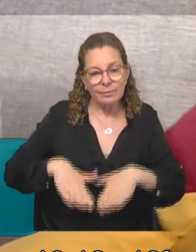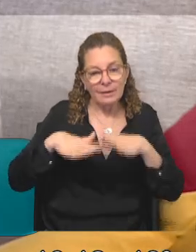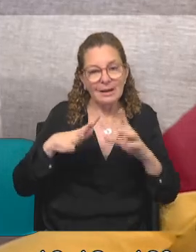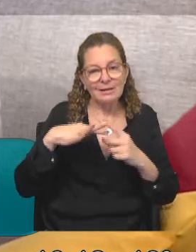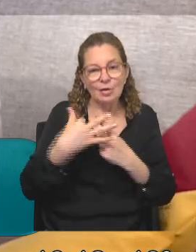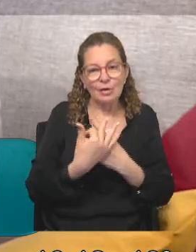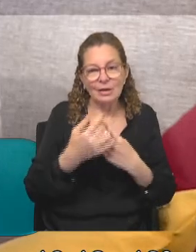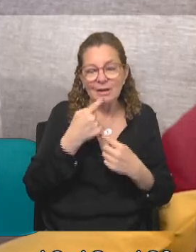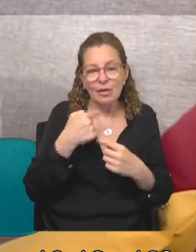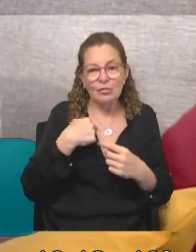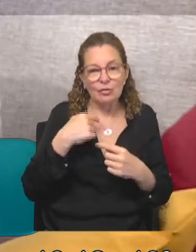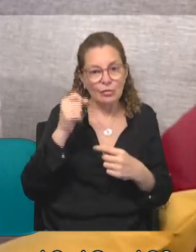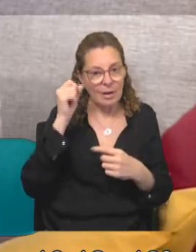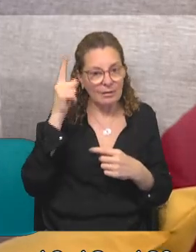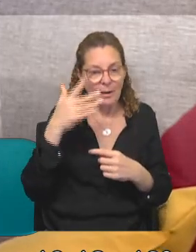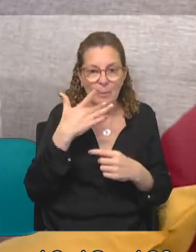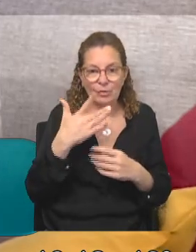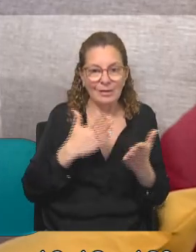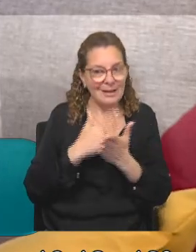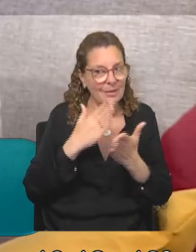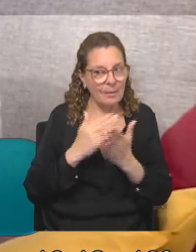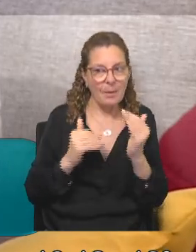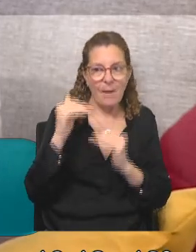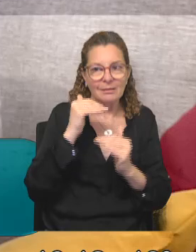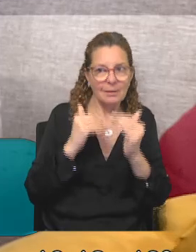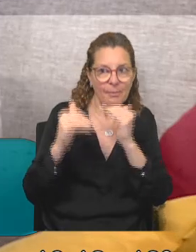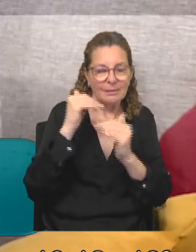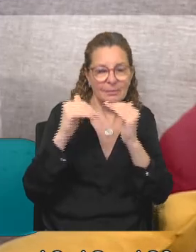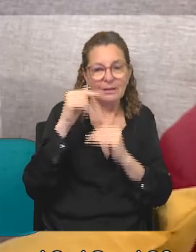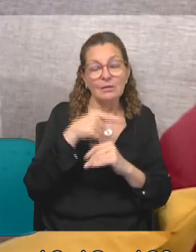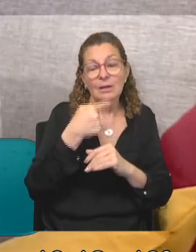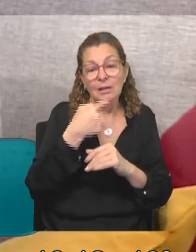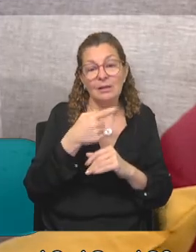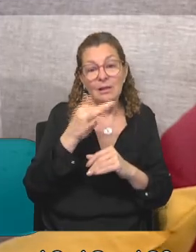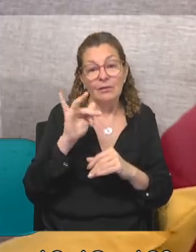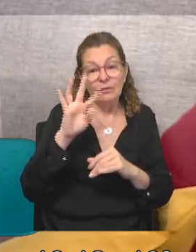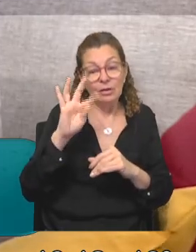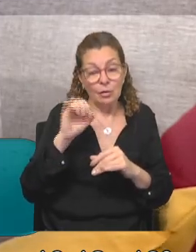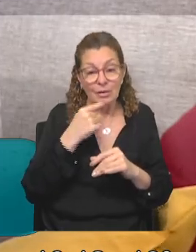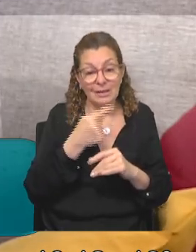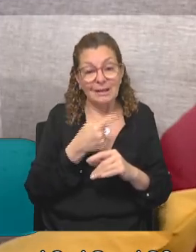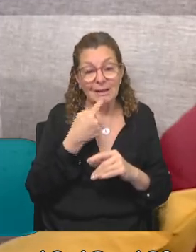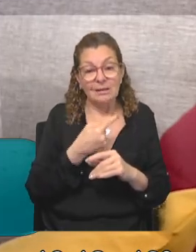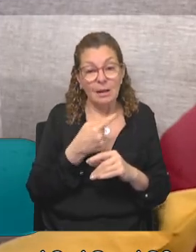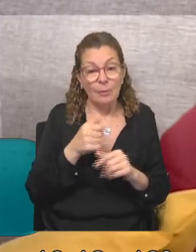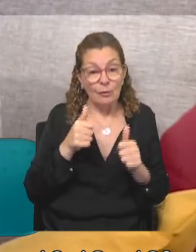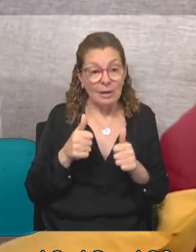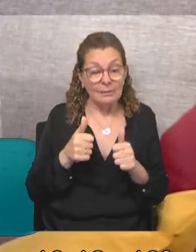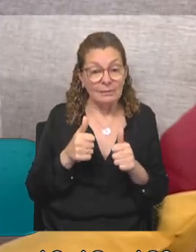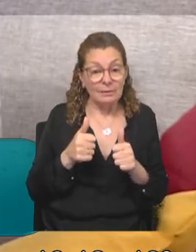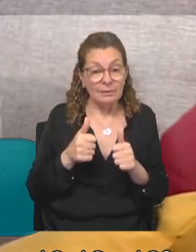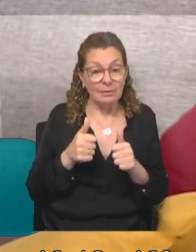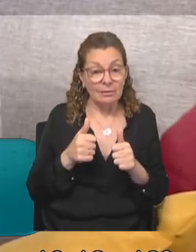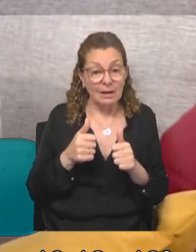entorno de yo soy brillante y siempre tengo que llegar a más. Y lo que dice Fito, que igual quiero traerlo, uh-huh. Está muy, o está